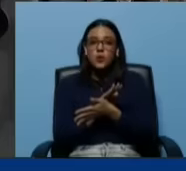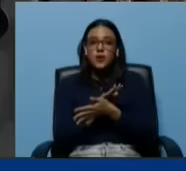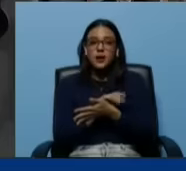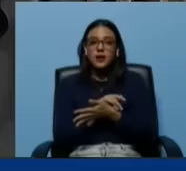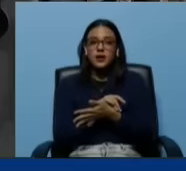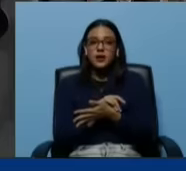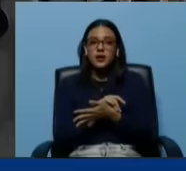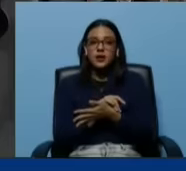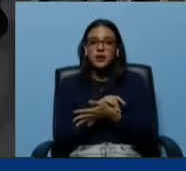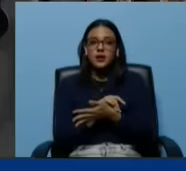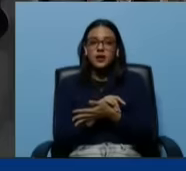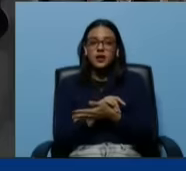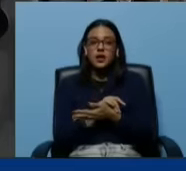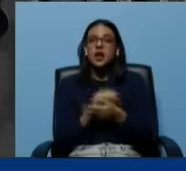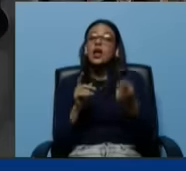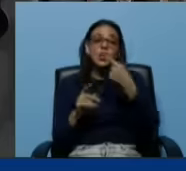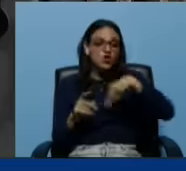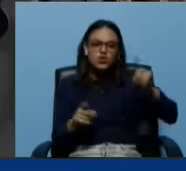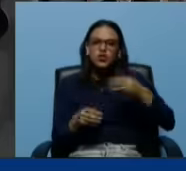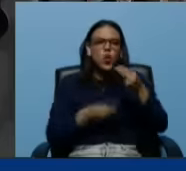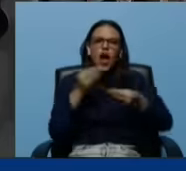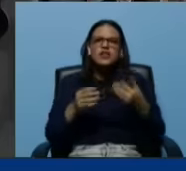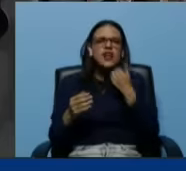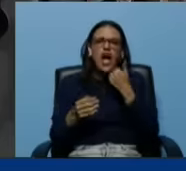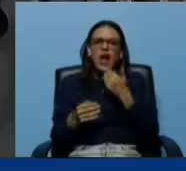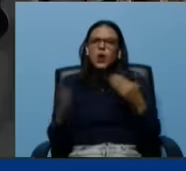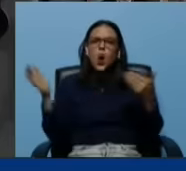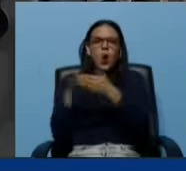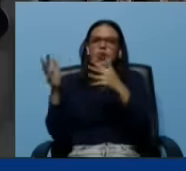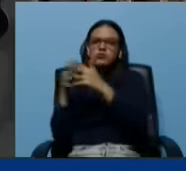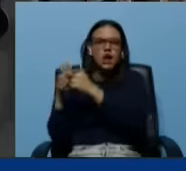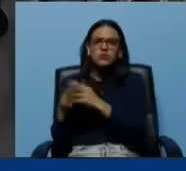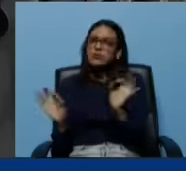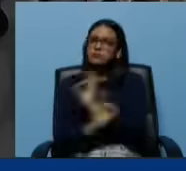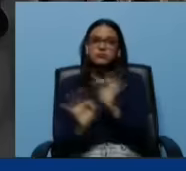y no están en contra del pueblo estadounidense